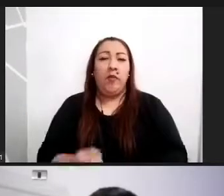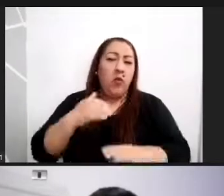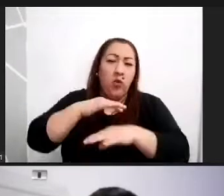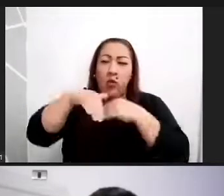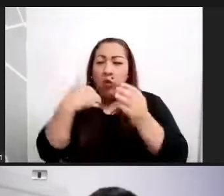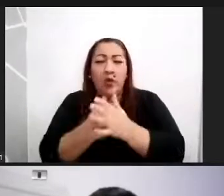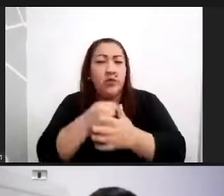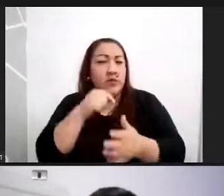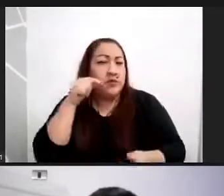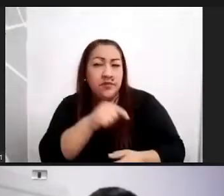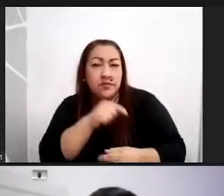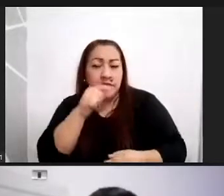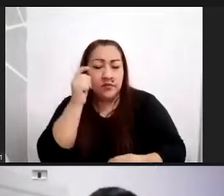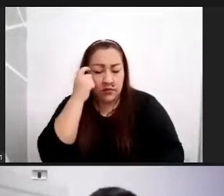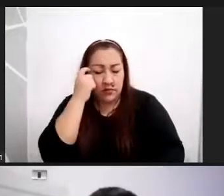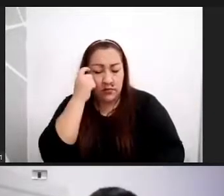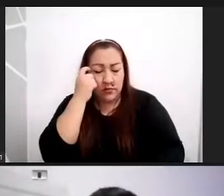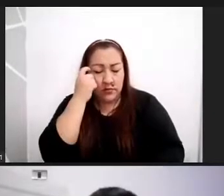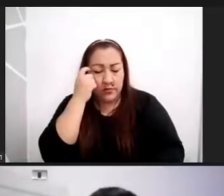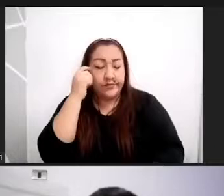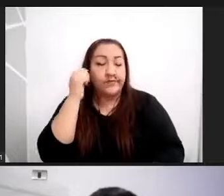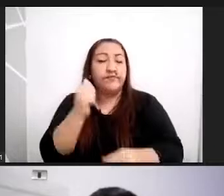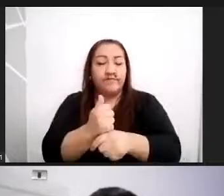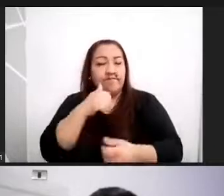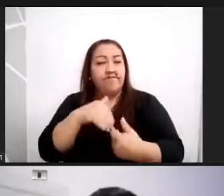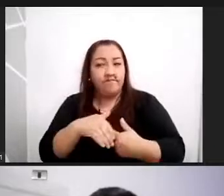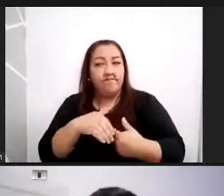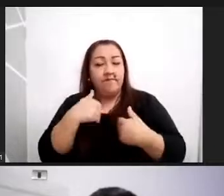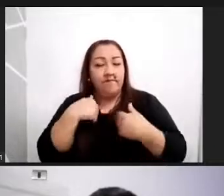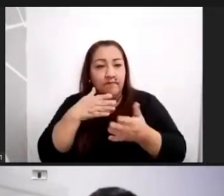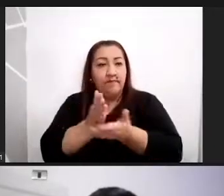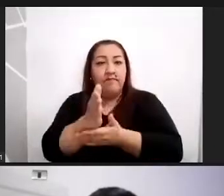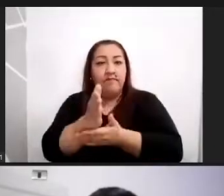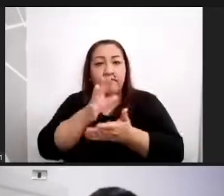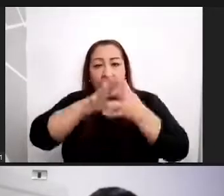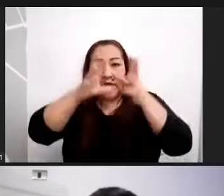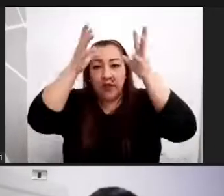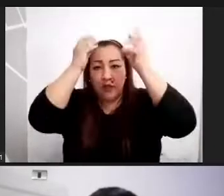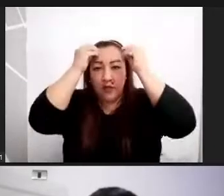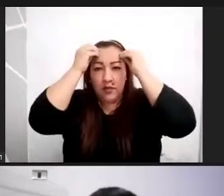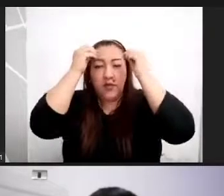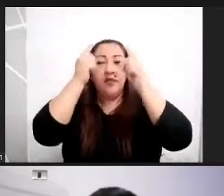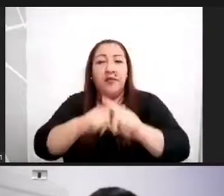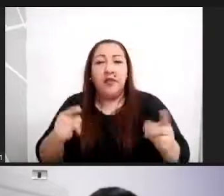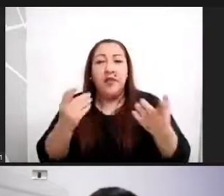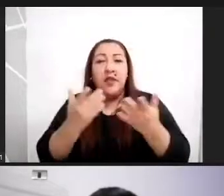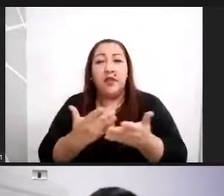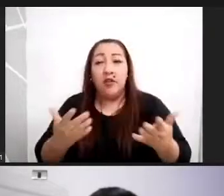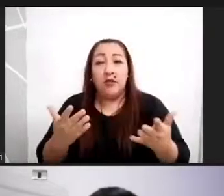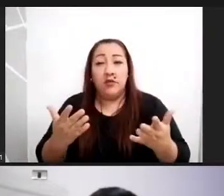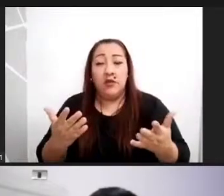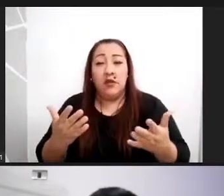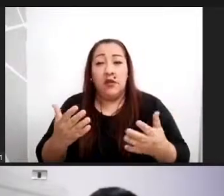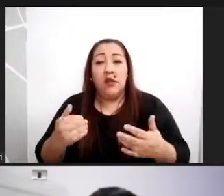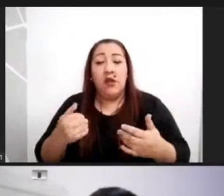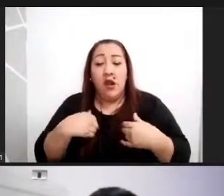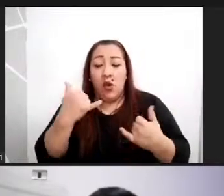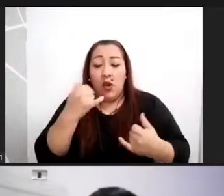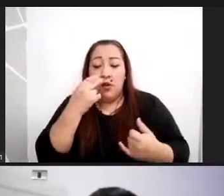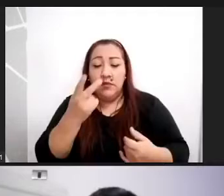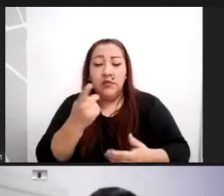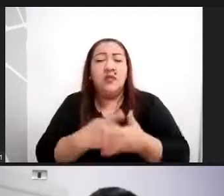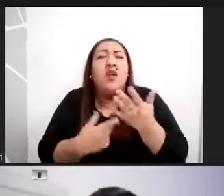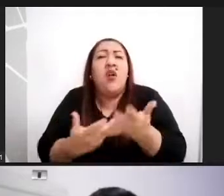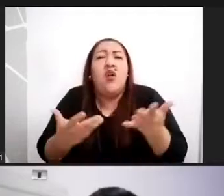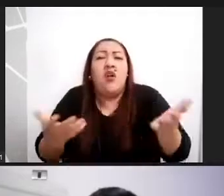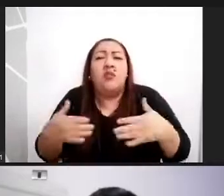luego, nos obliga a proponer pistas de comprensión. Eso es lo más humilde y lo más cercano que tenemos a la mano. ¿Qué pistas